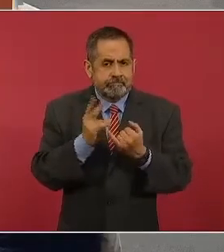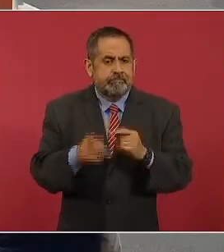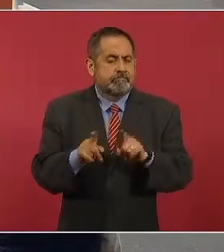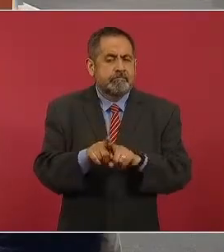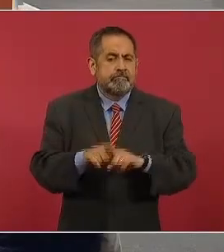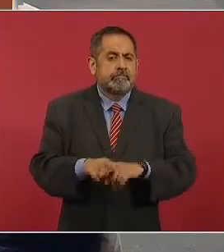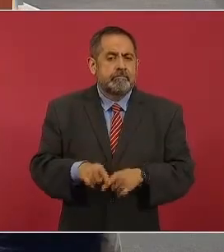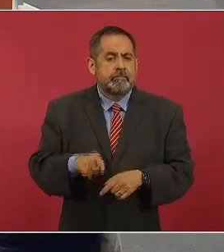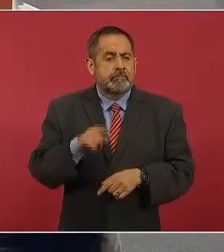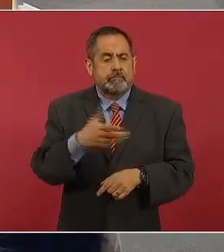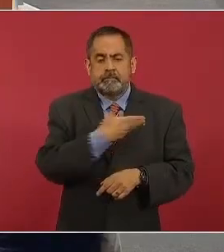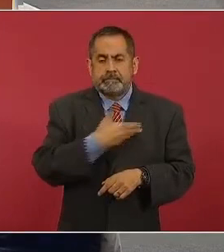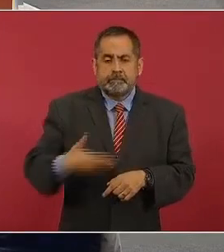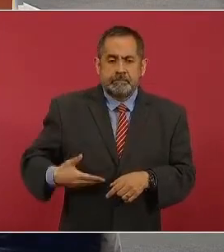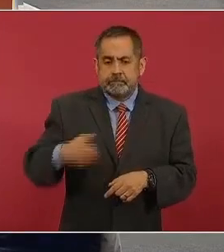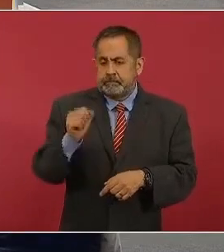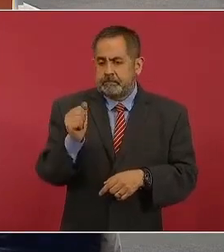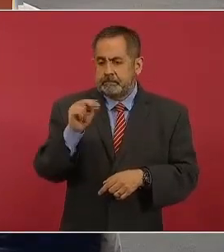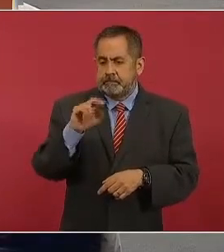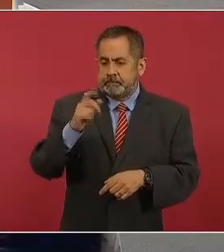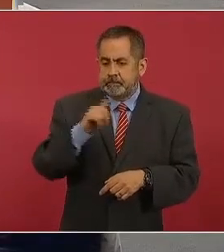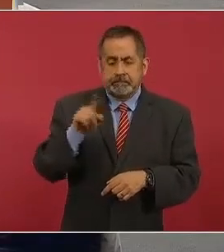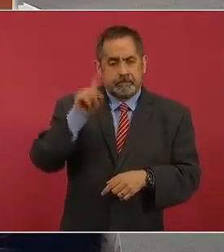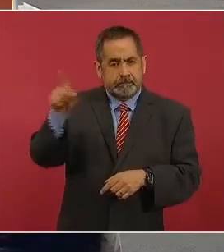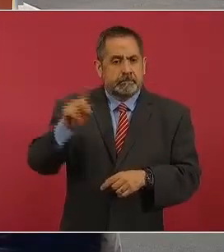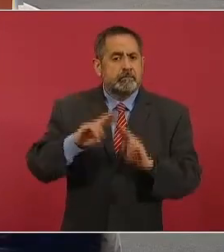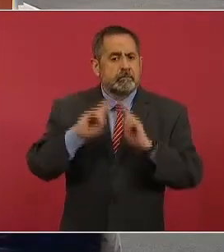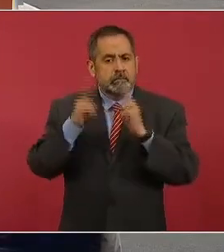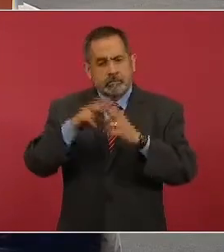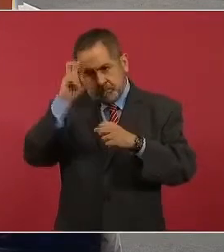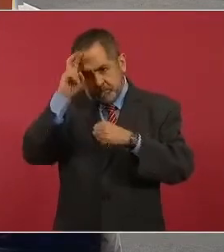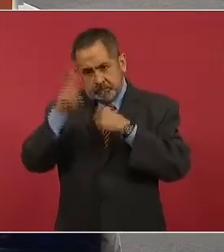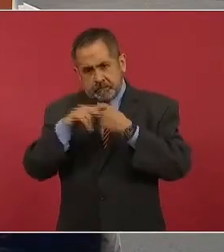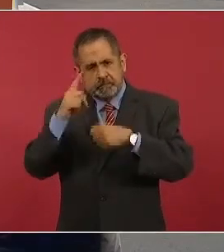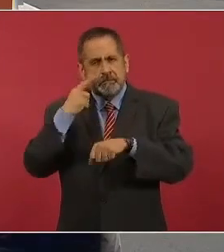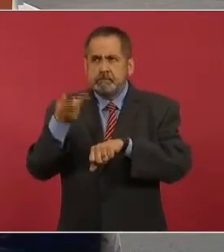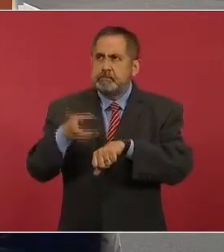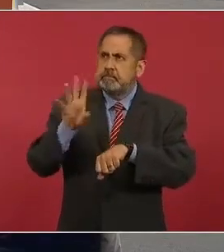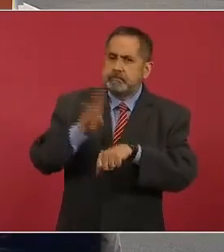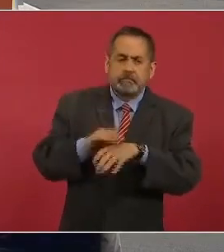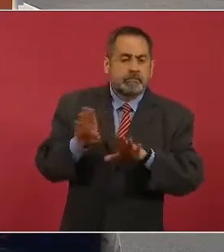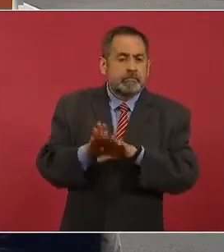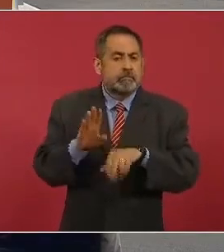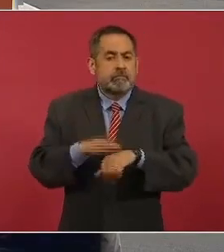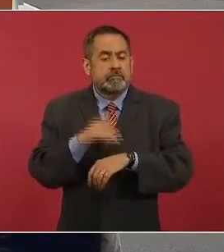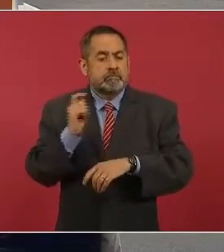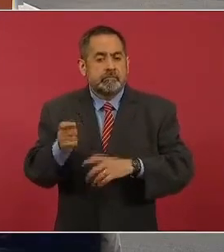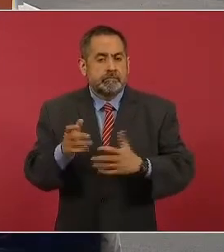Fue el presidente Sánchez a la Unión Europea a pedir autorización, porque allá